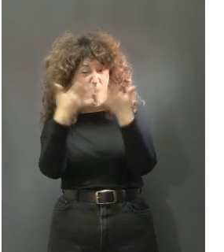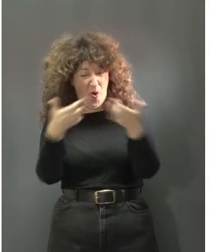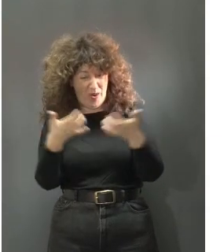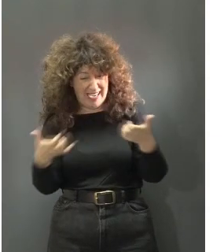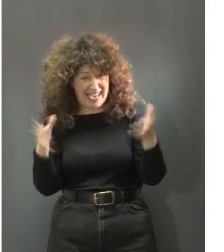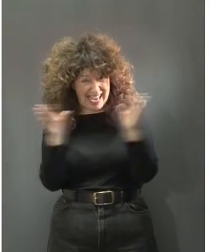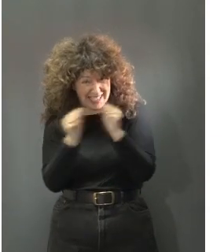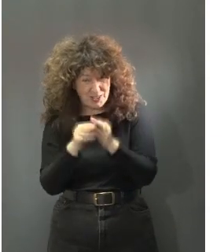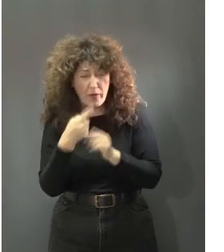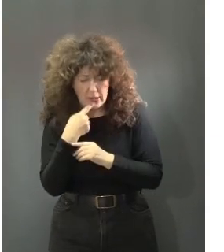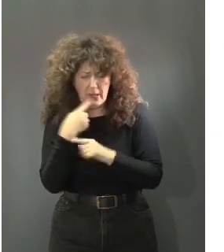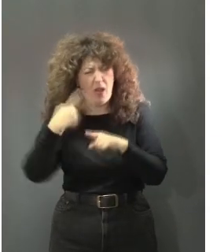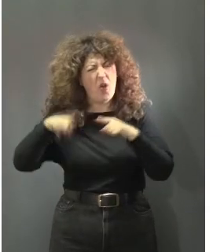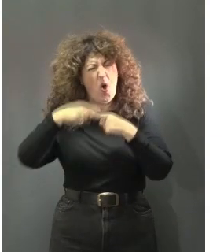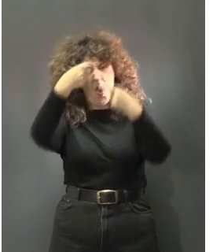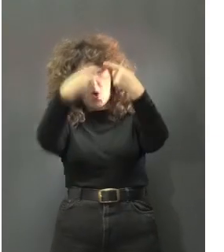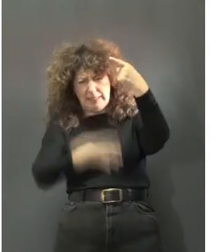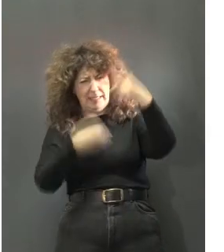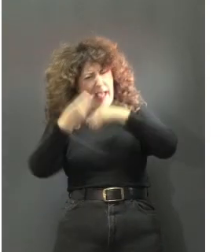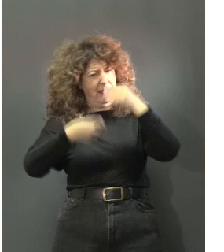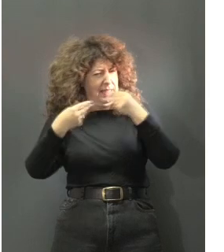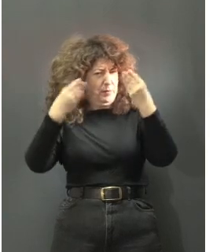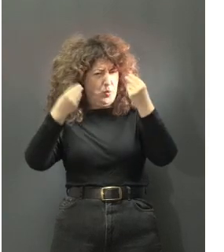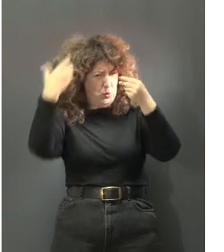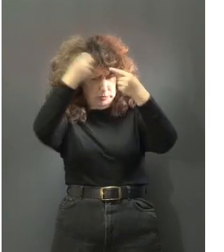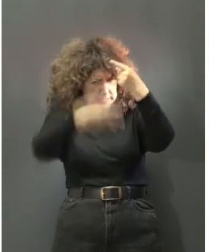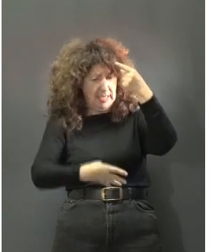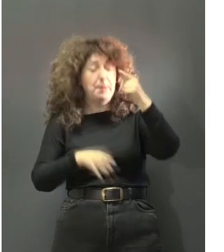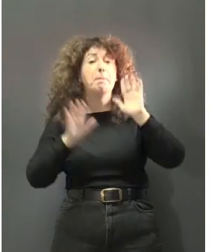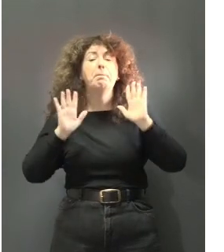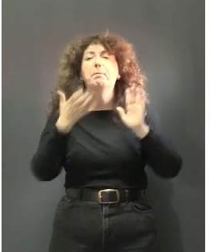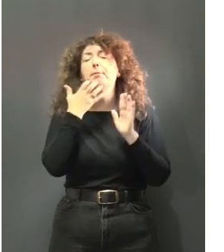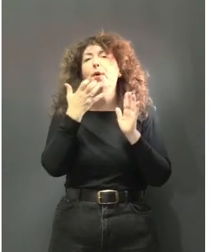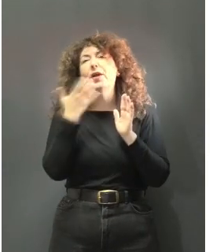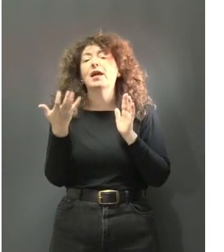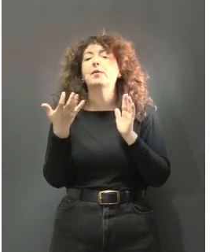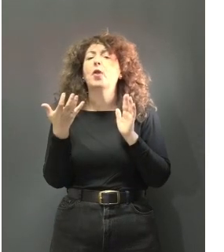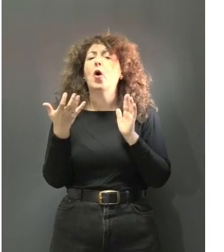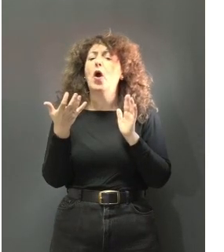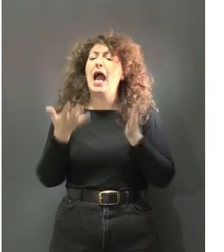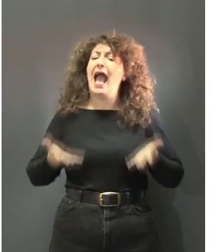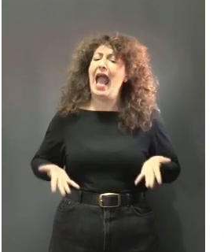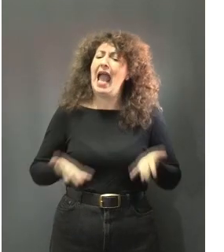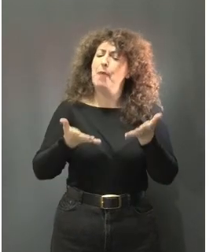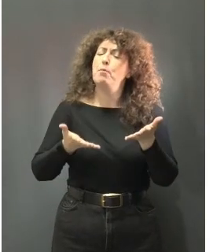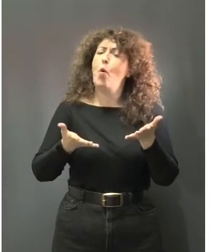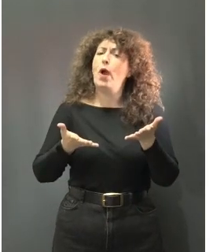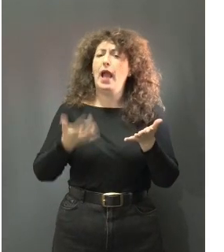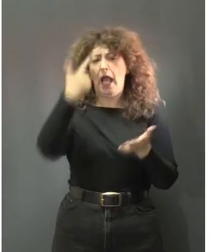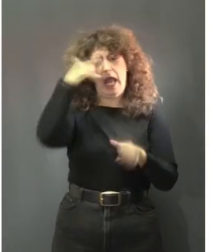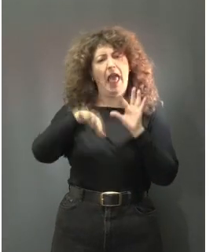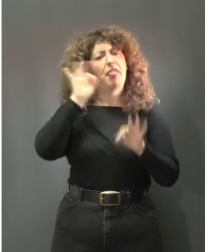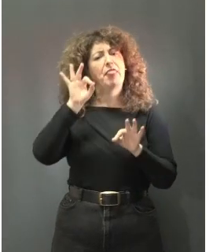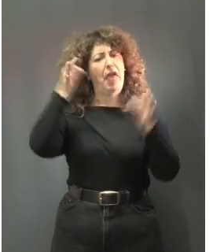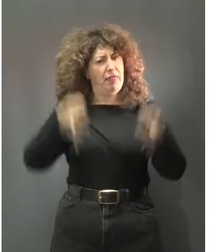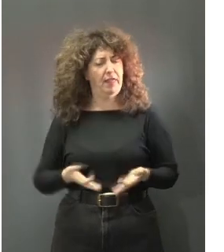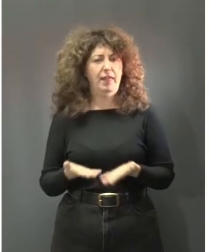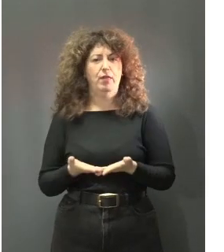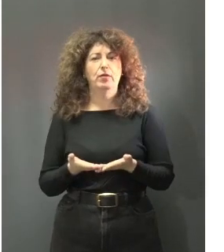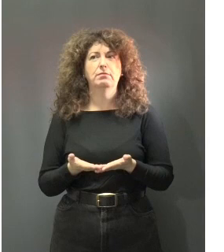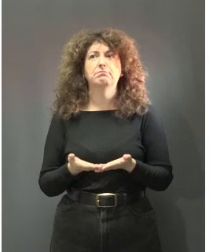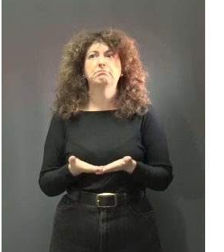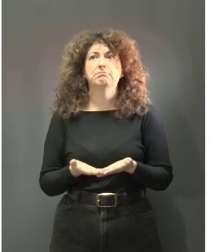hay que hacer muchas cosas. Por ejemplo, el empuje decidido, vale. El